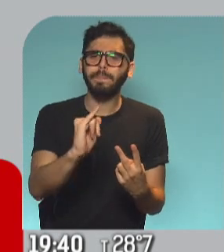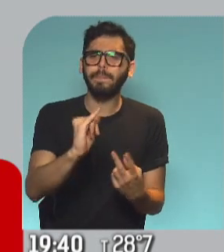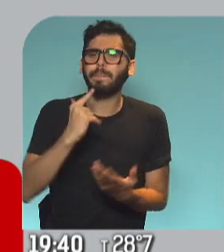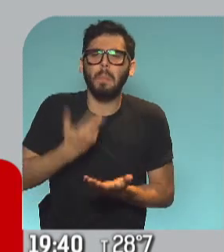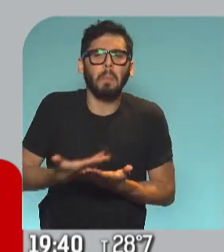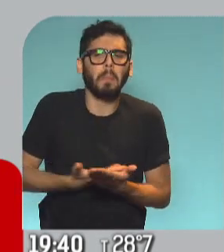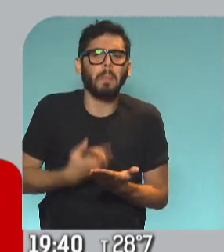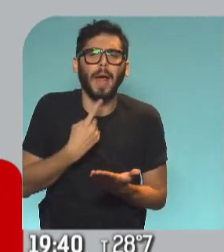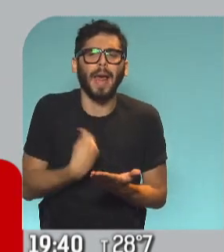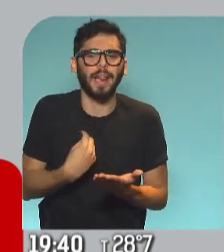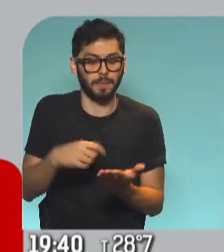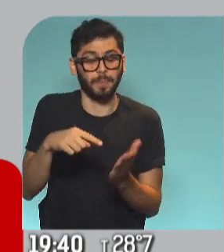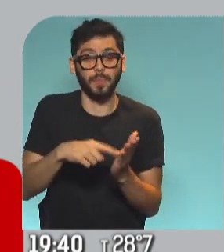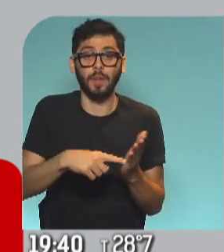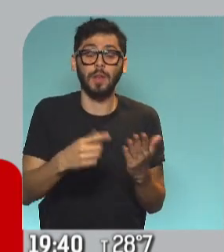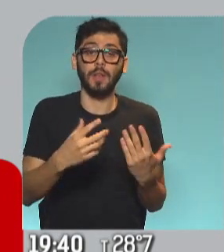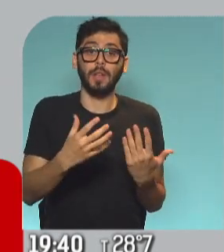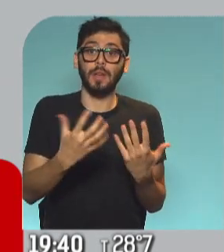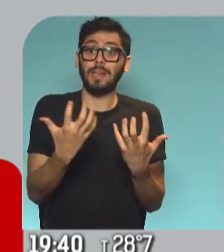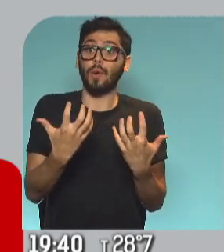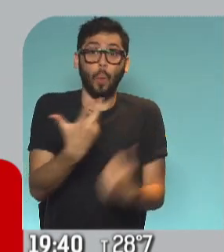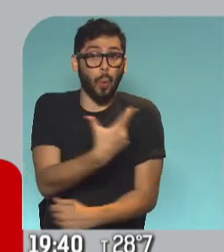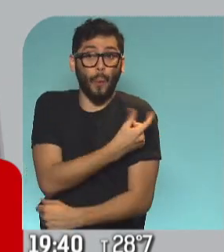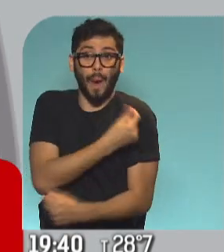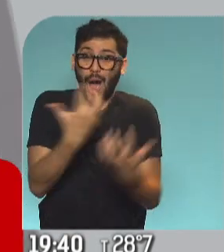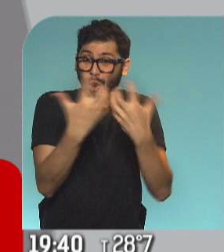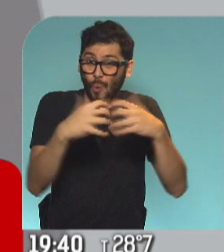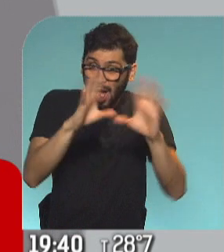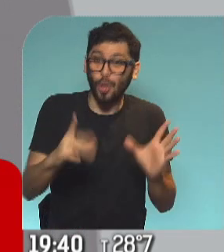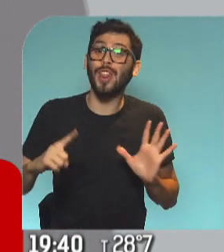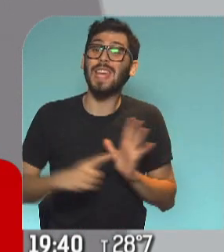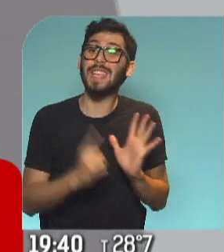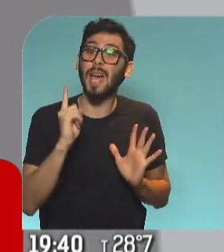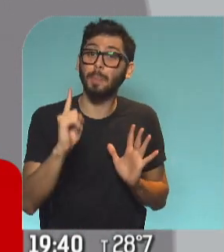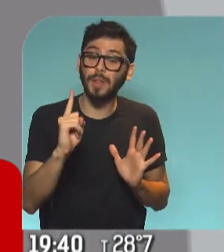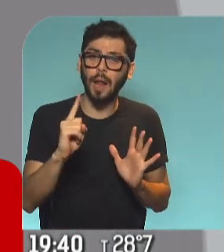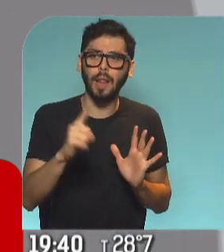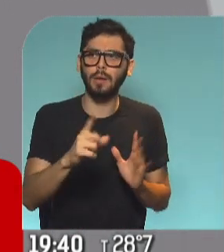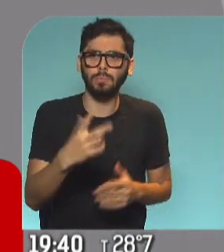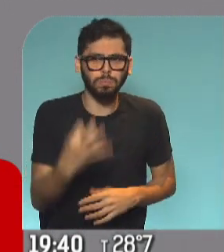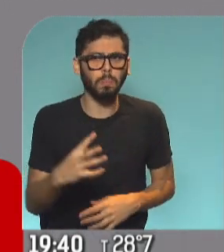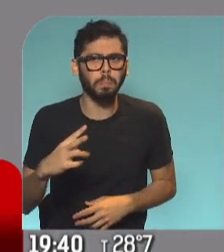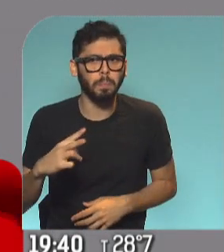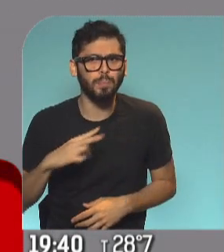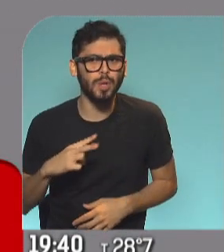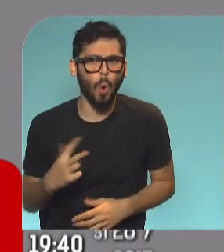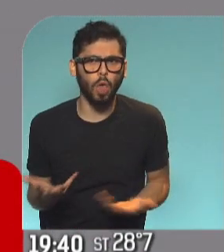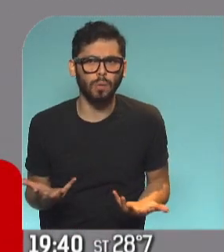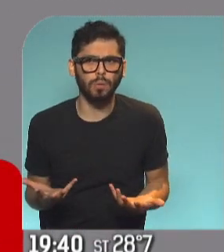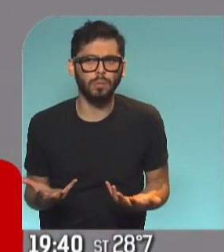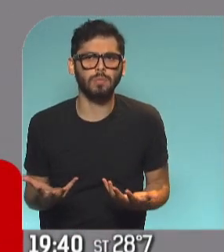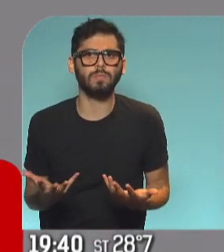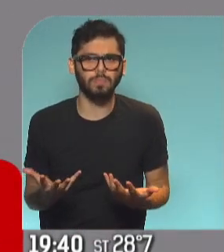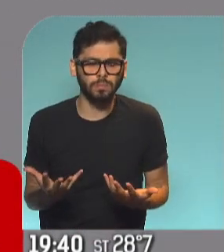el sistema de vacunación en la Ciudad Autónoma de Buenos Aires es privado. Se tomaron